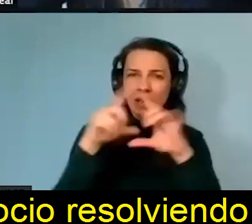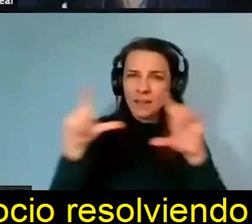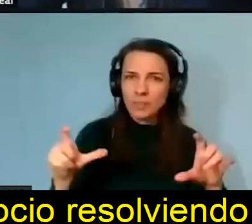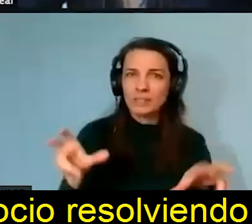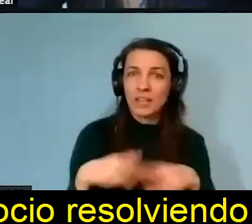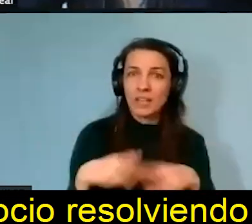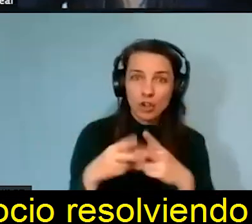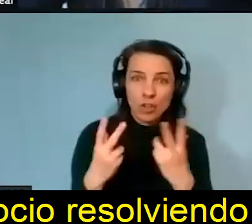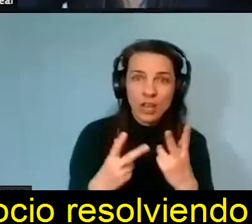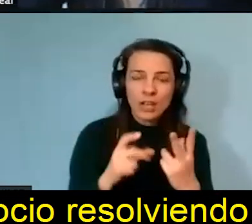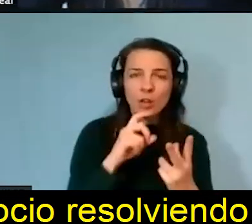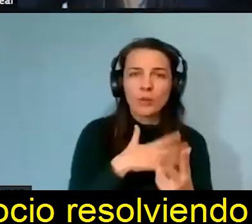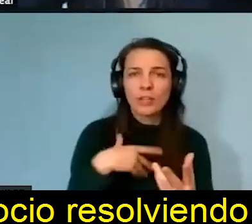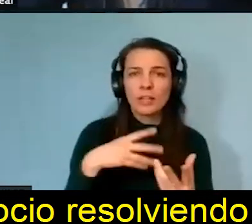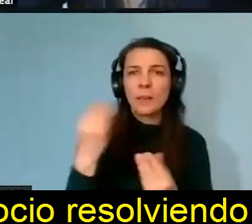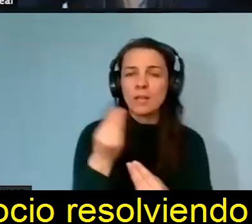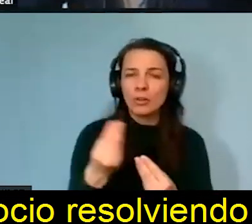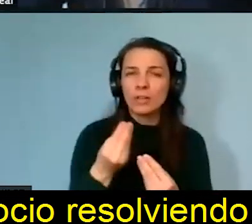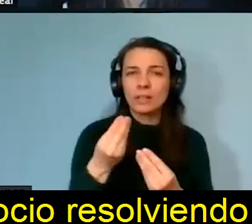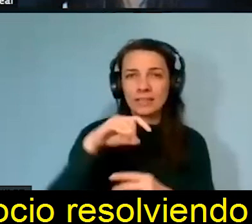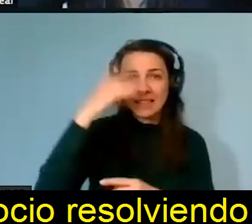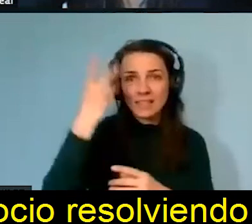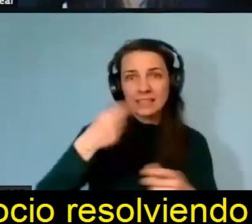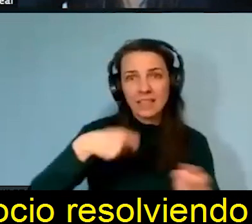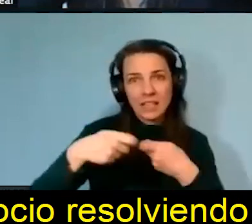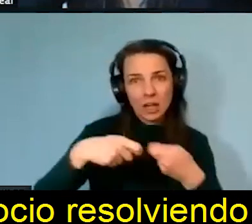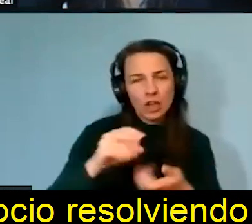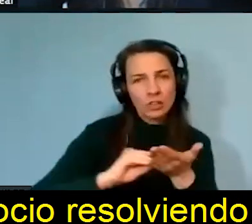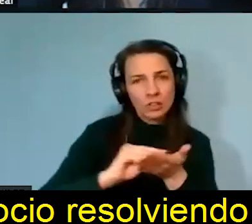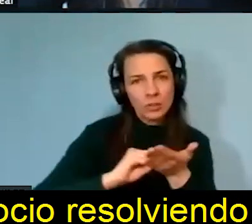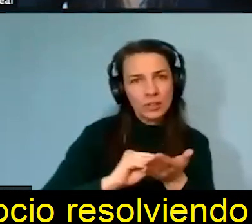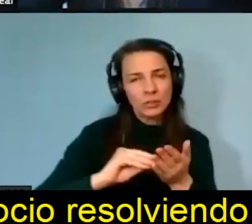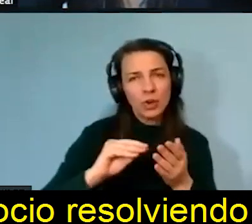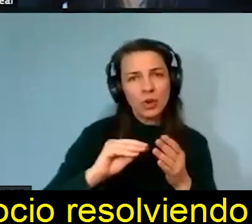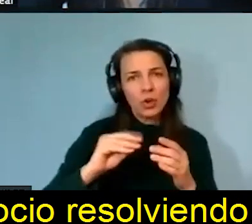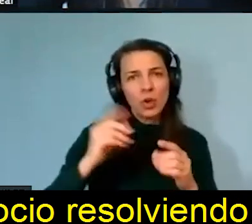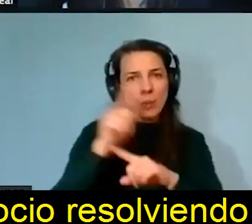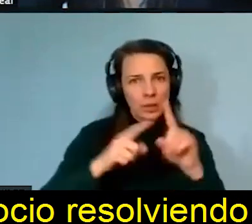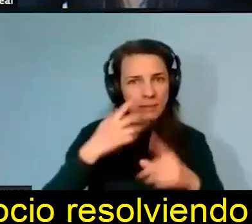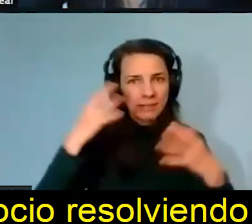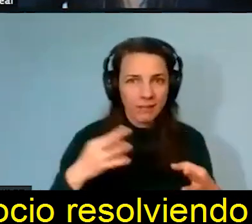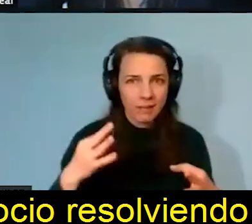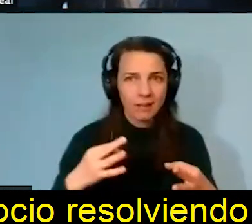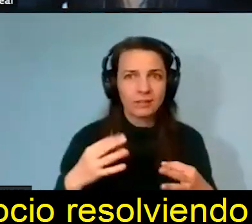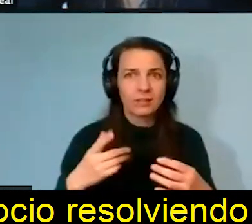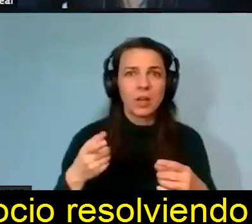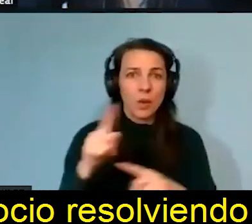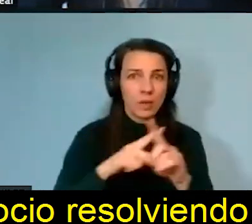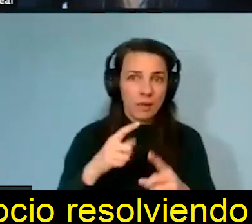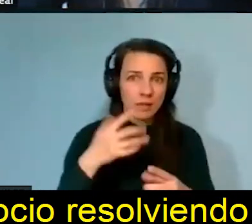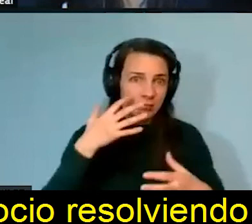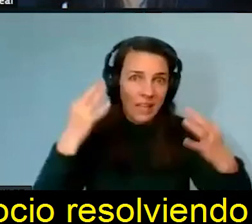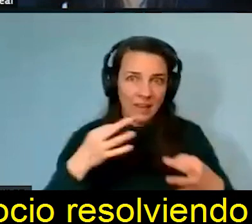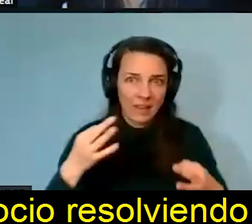través de ideas de negocio, resolviendo problemas reales, problemas de verdad,